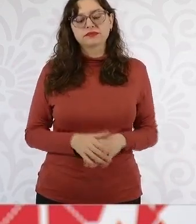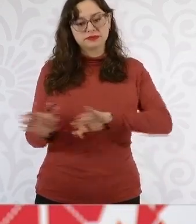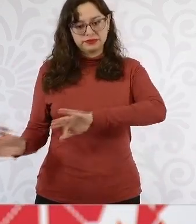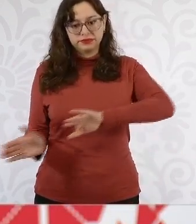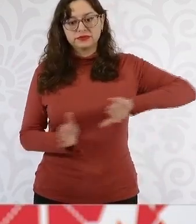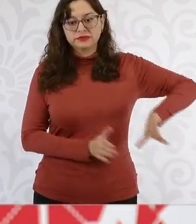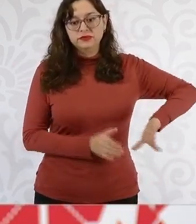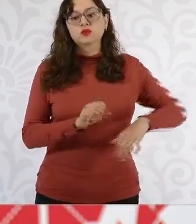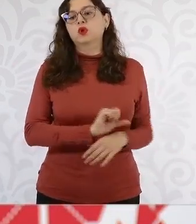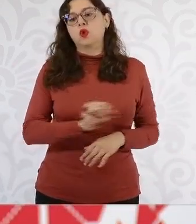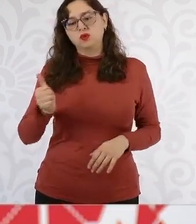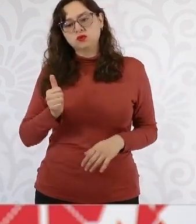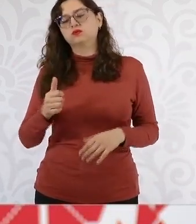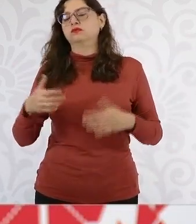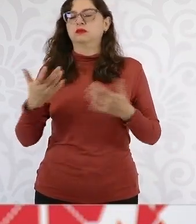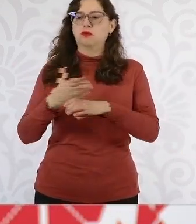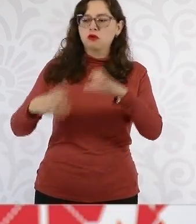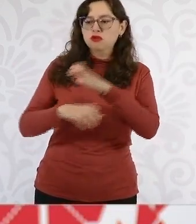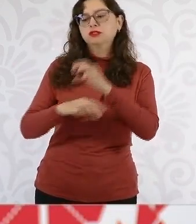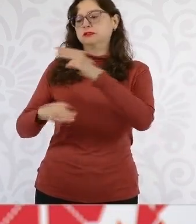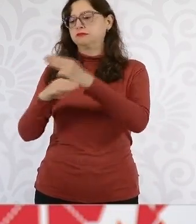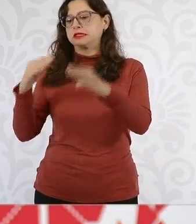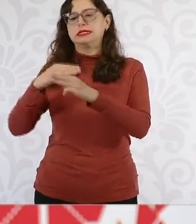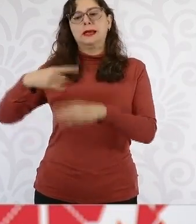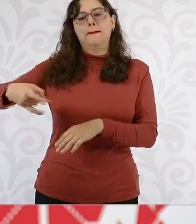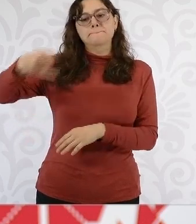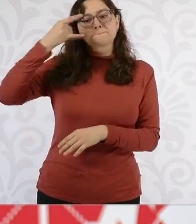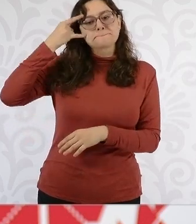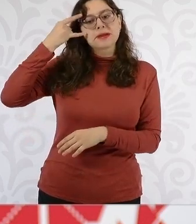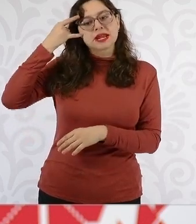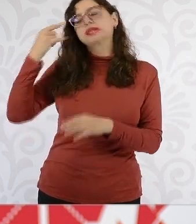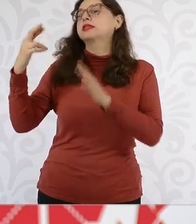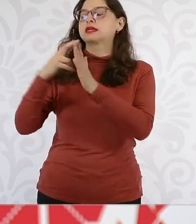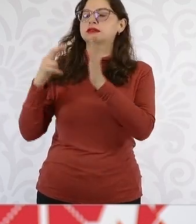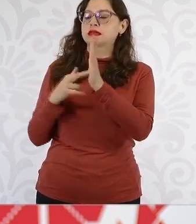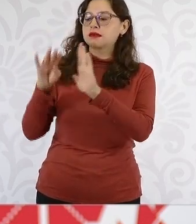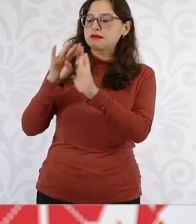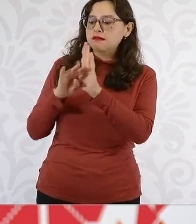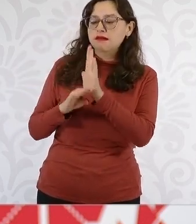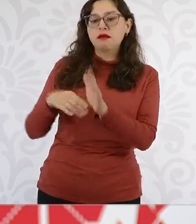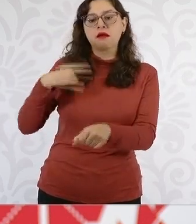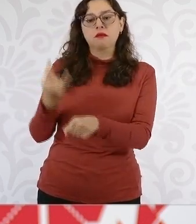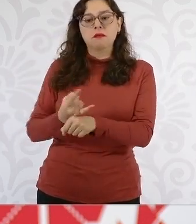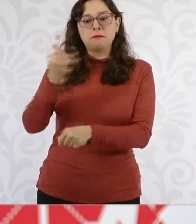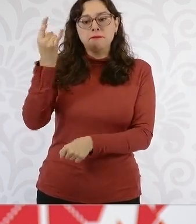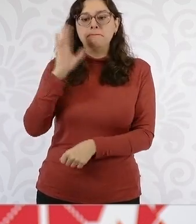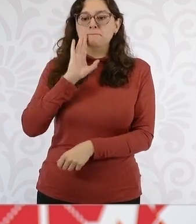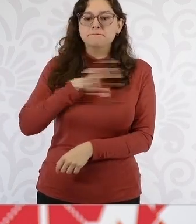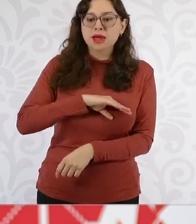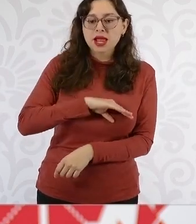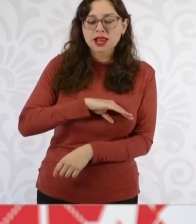la introducción de mercancías que no cumplen con las reglas de propiedad industrial de